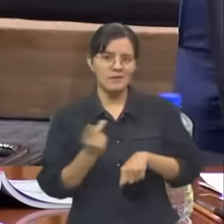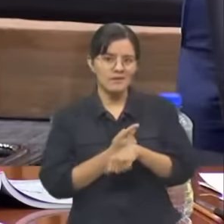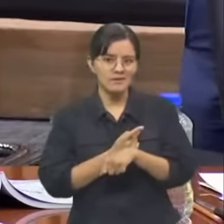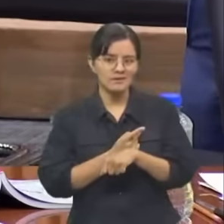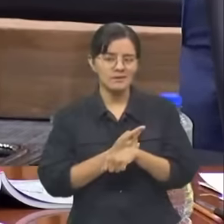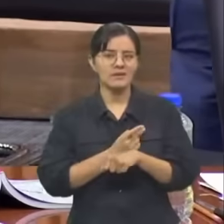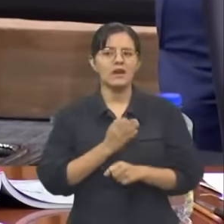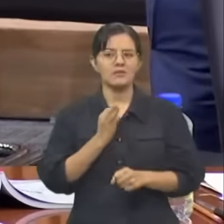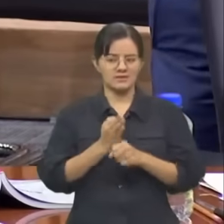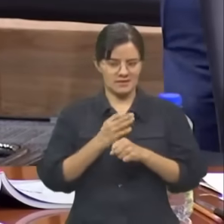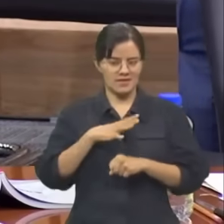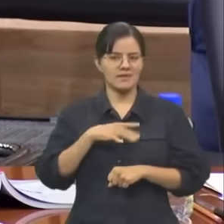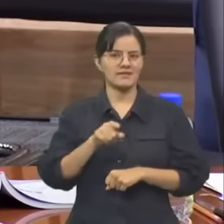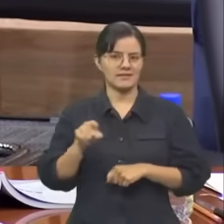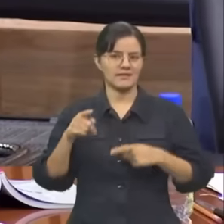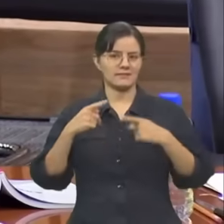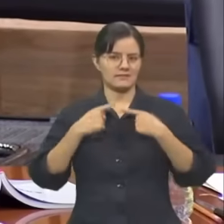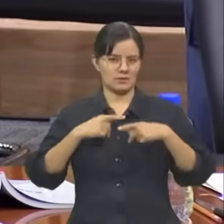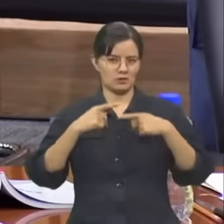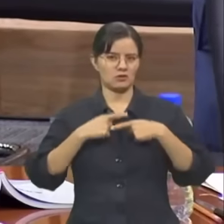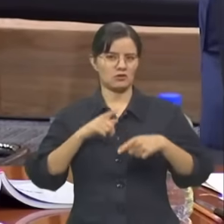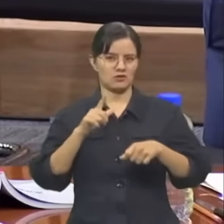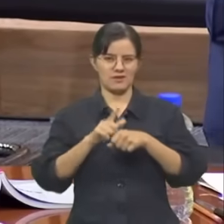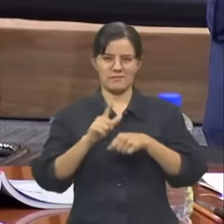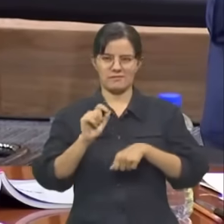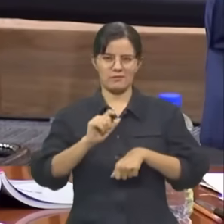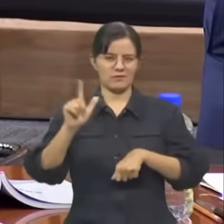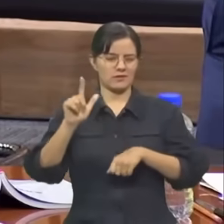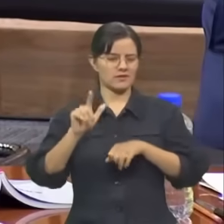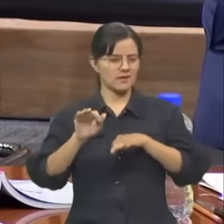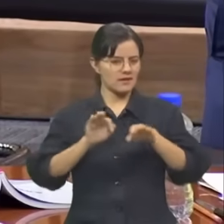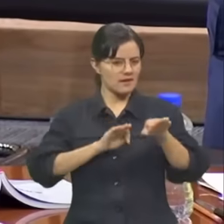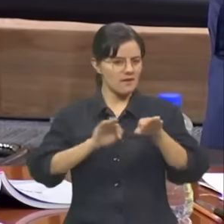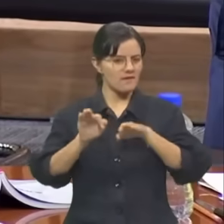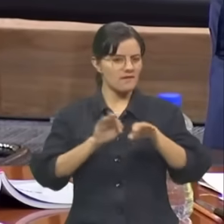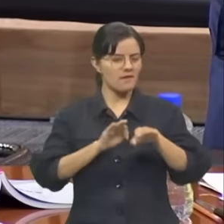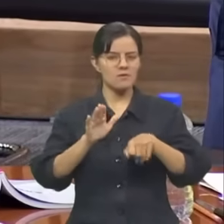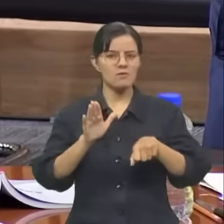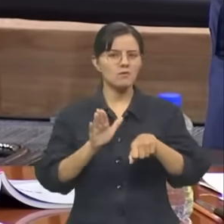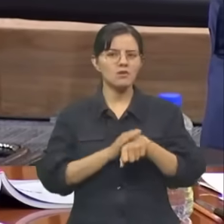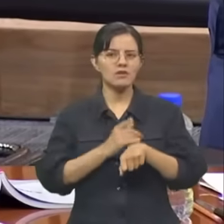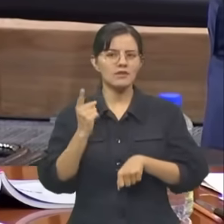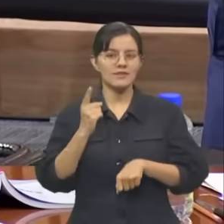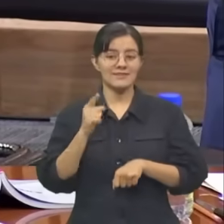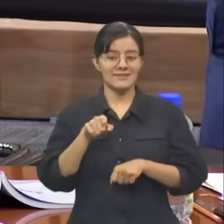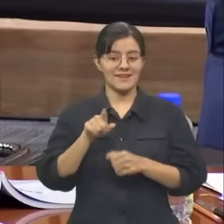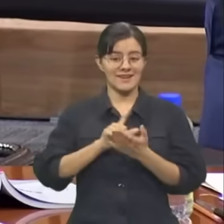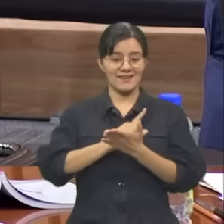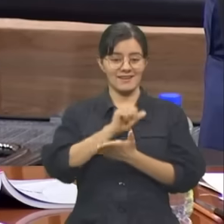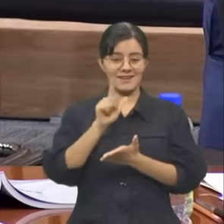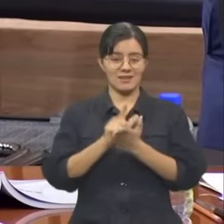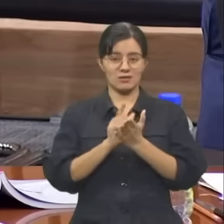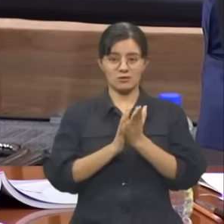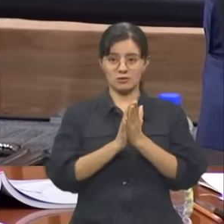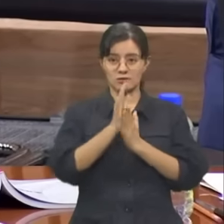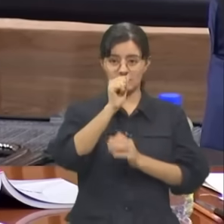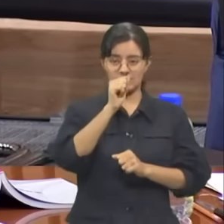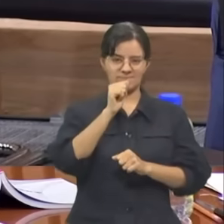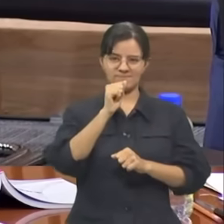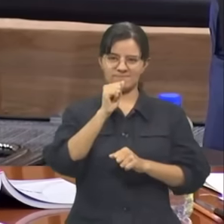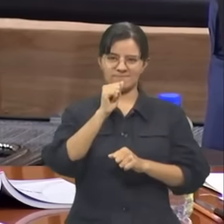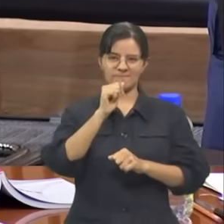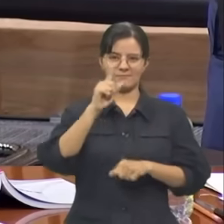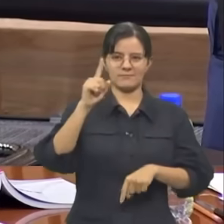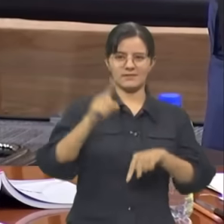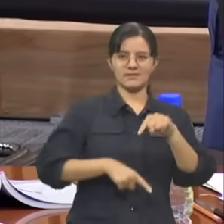teniendo a ese servicio profesional funcionando porque logramos detener las reformas constitucionales y